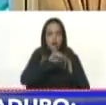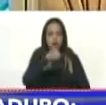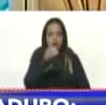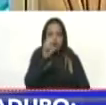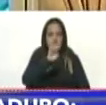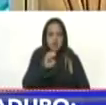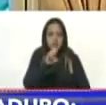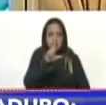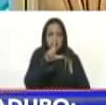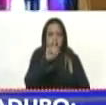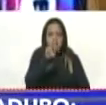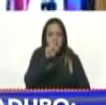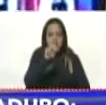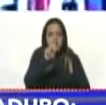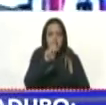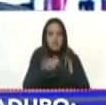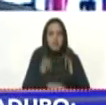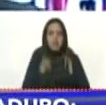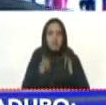Ramírez. Compañero,